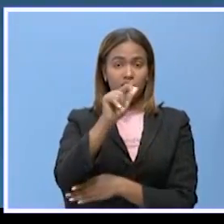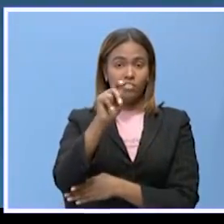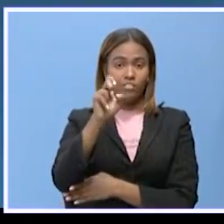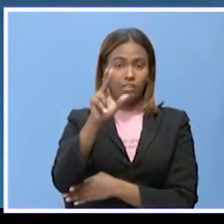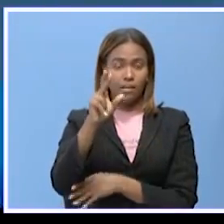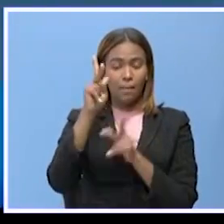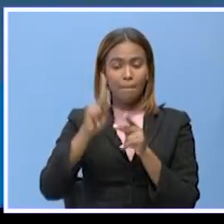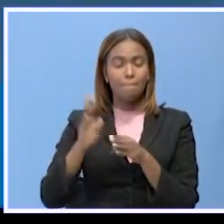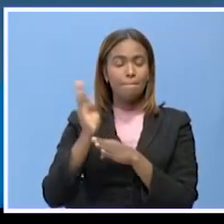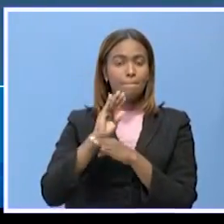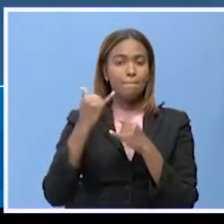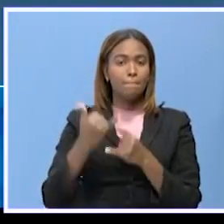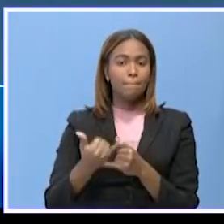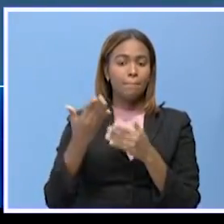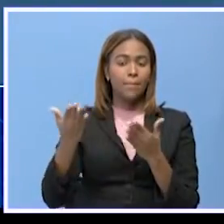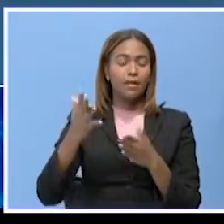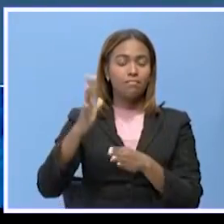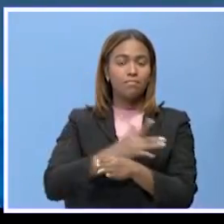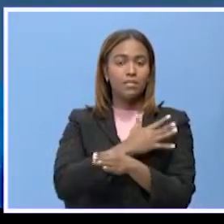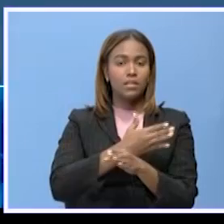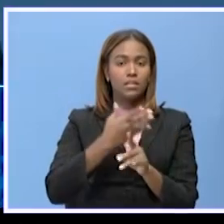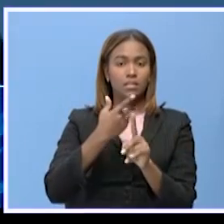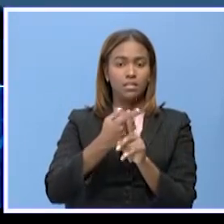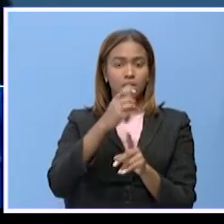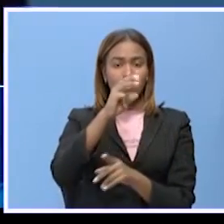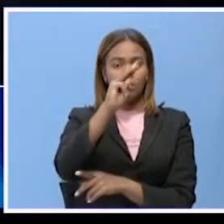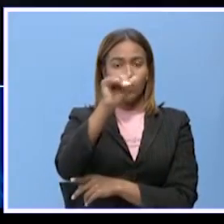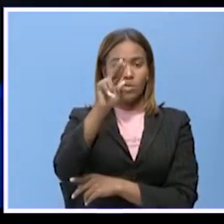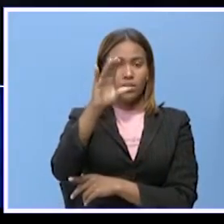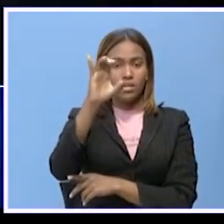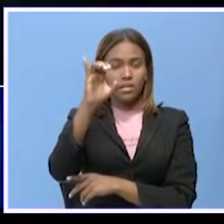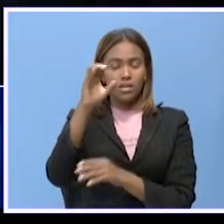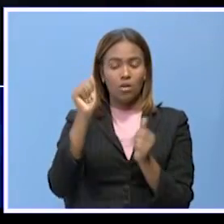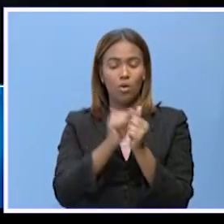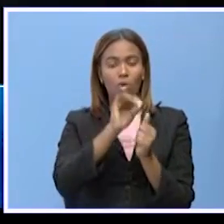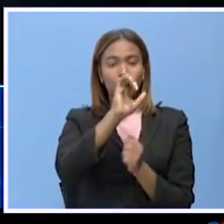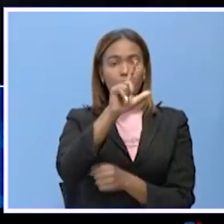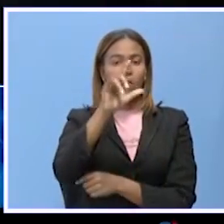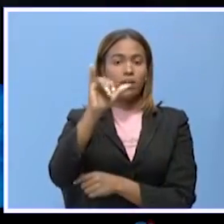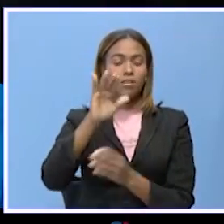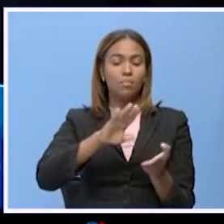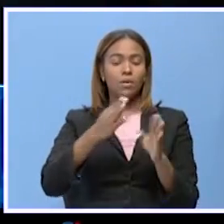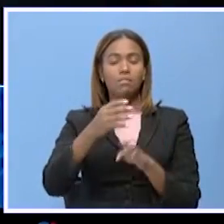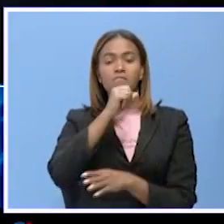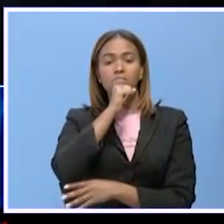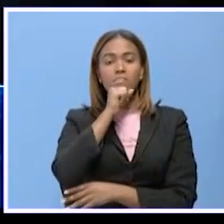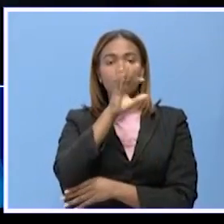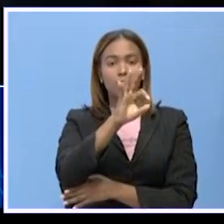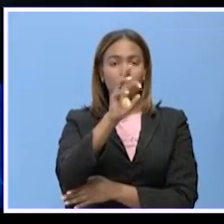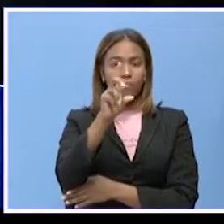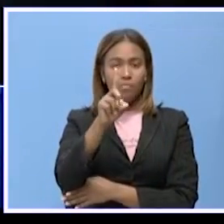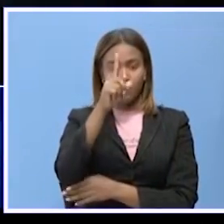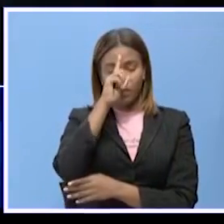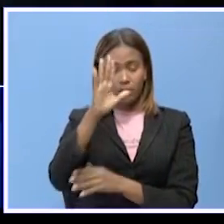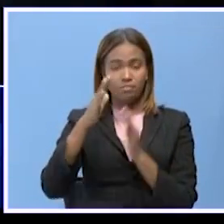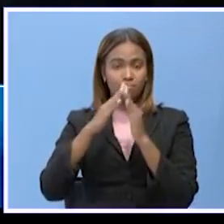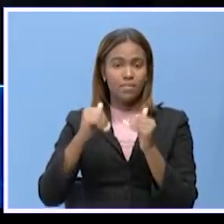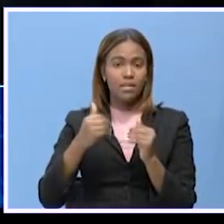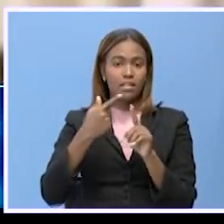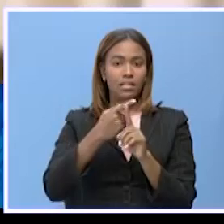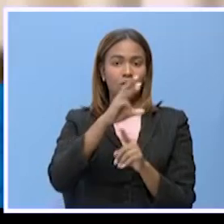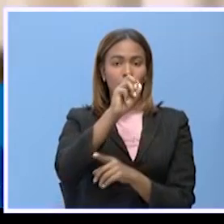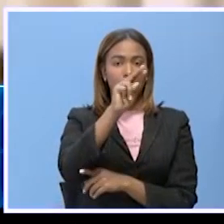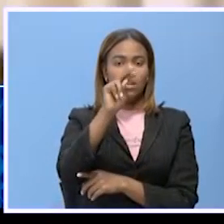Plummer, protagonista del mítico musical The Sound of Music junto a Julie Andrews, falleció a los 91 años en su casa de